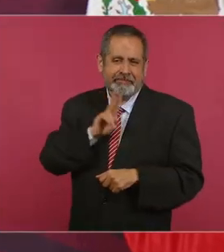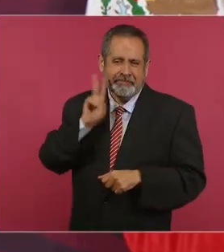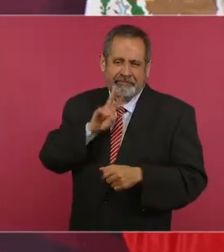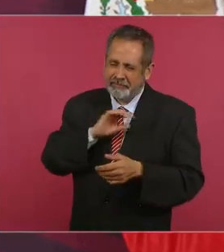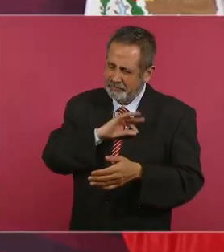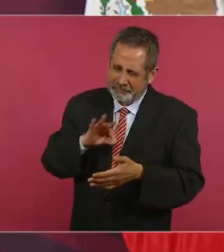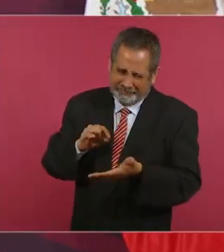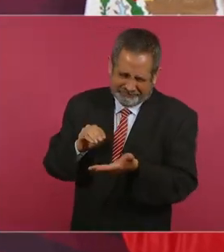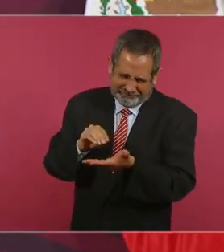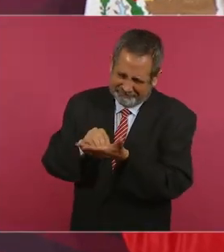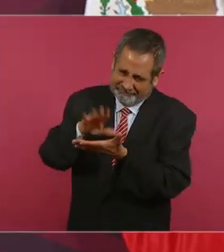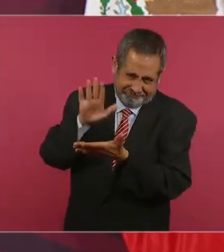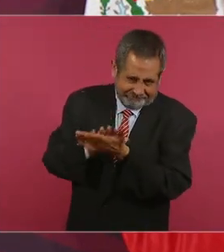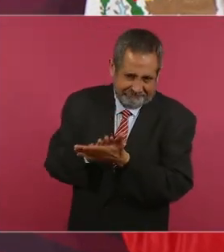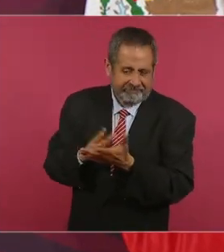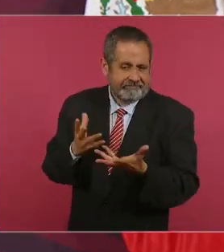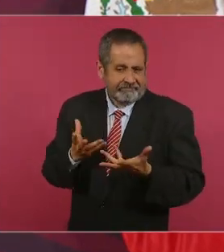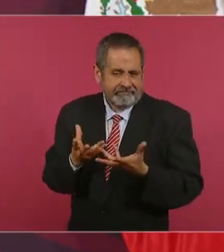quede